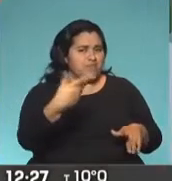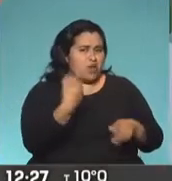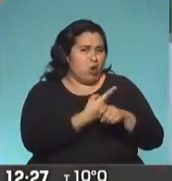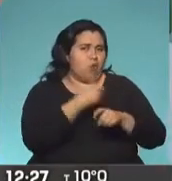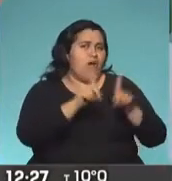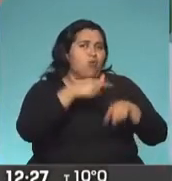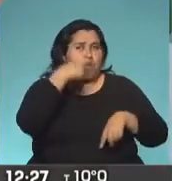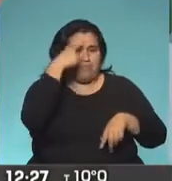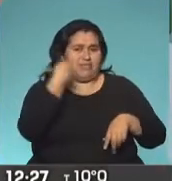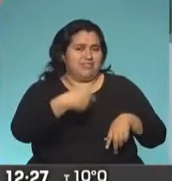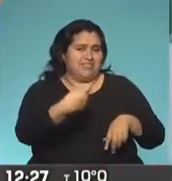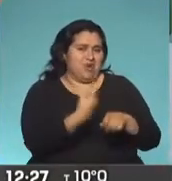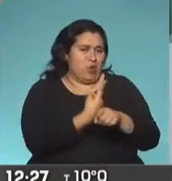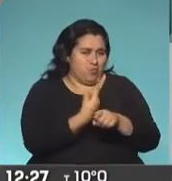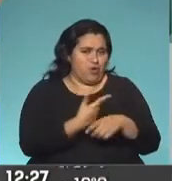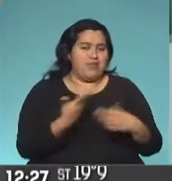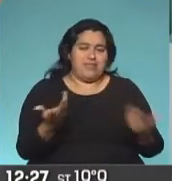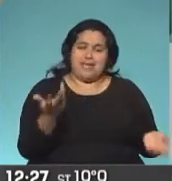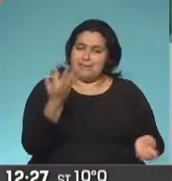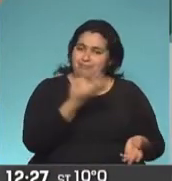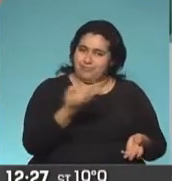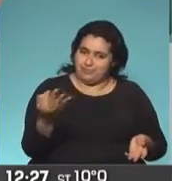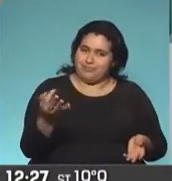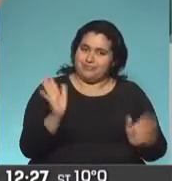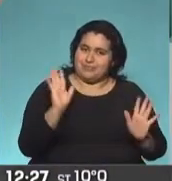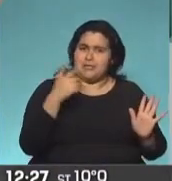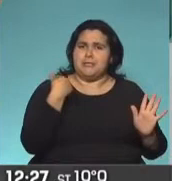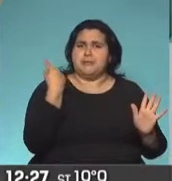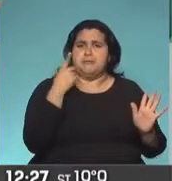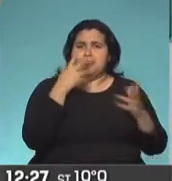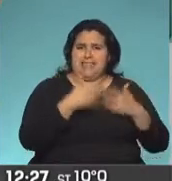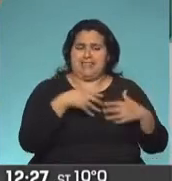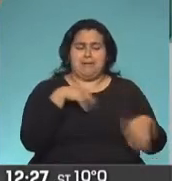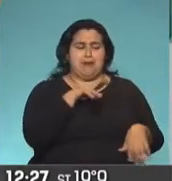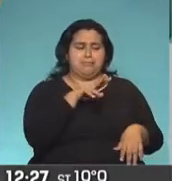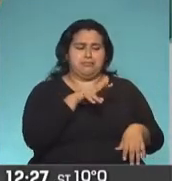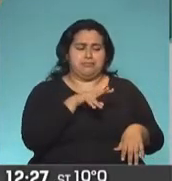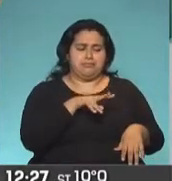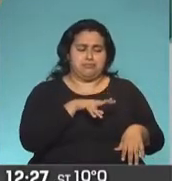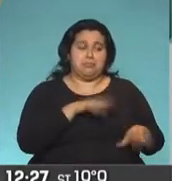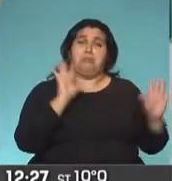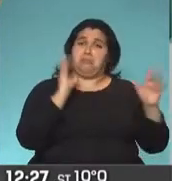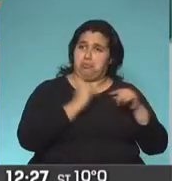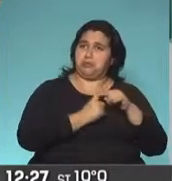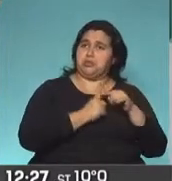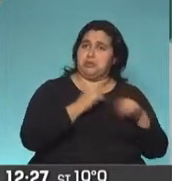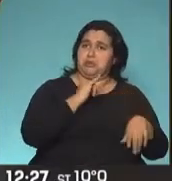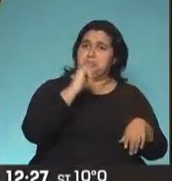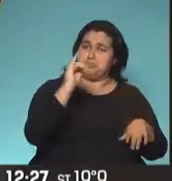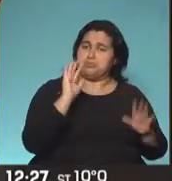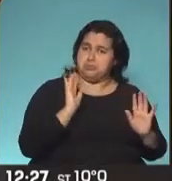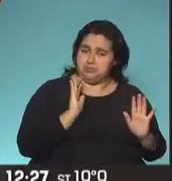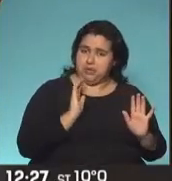pagar algunos meses a la venta así es monchi pero estuve mirando en el sistema y luís tenemos buenas noticias para vos porque si